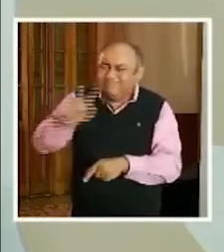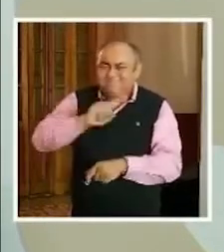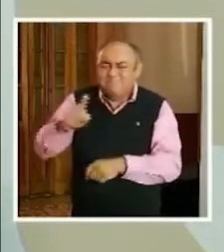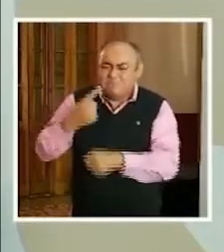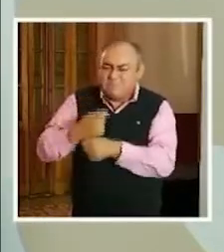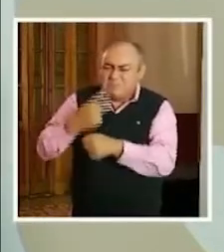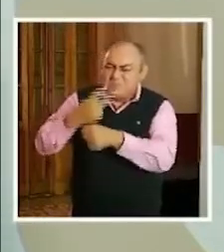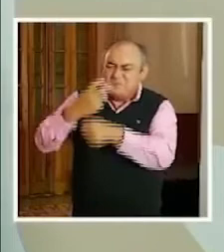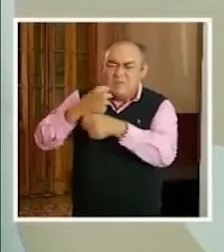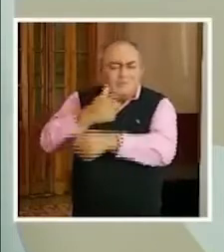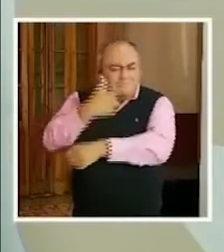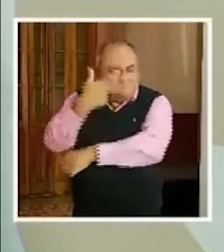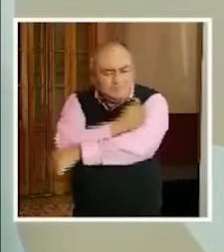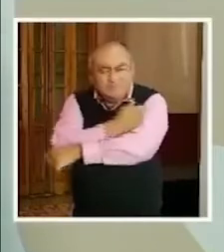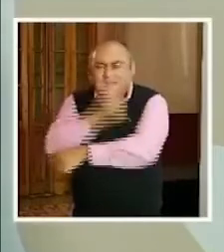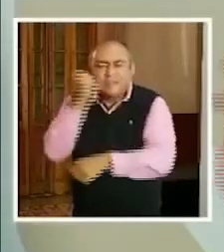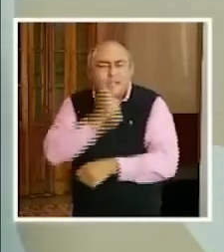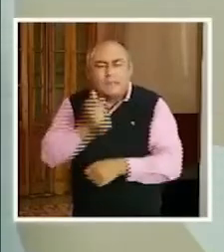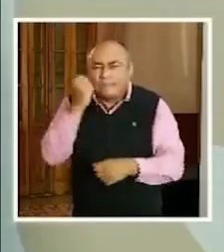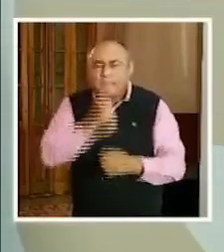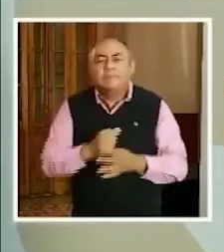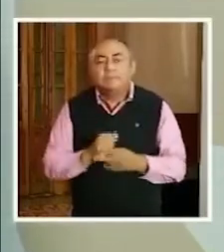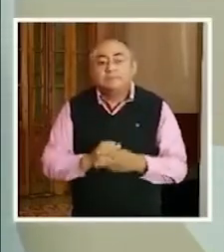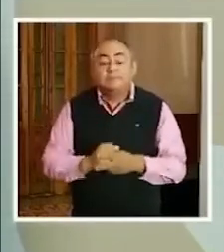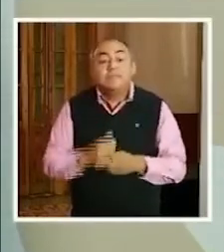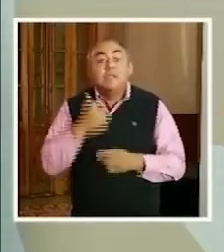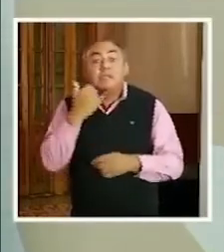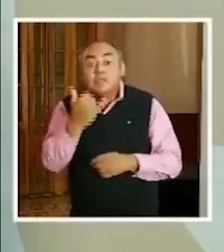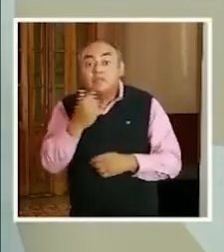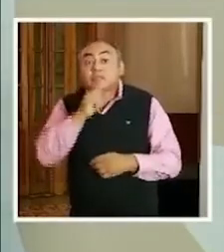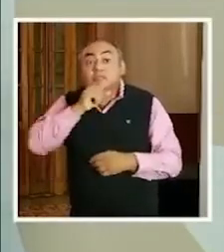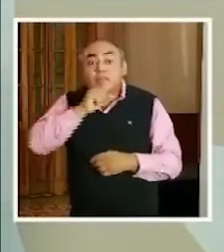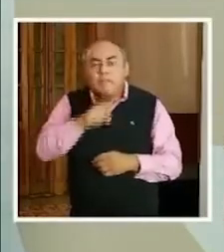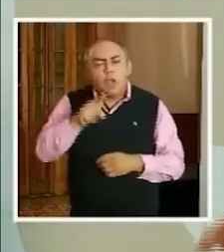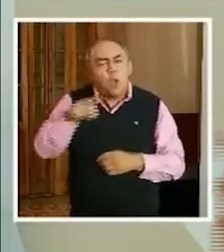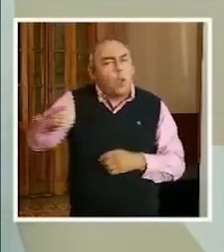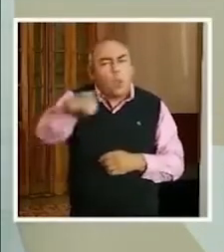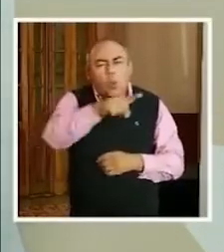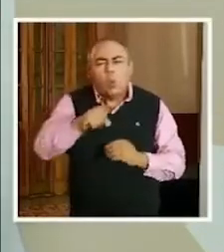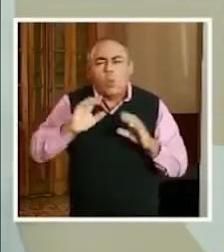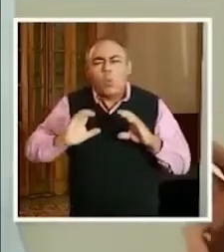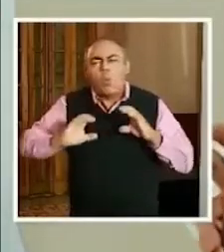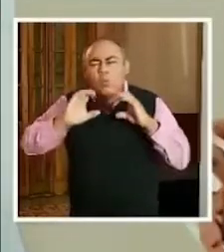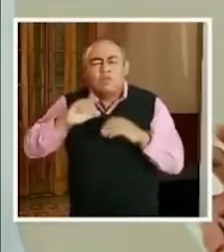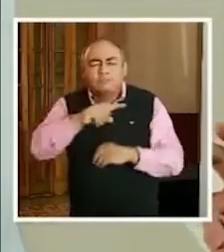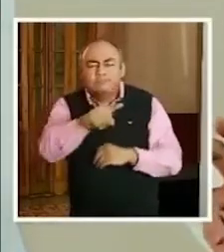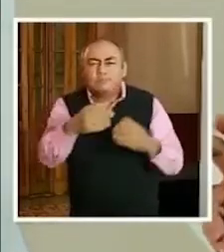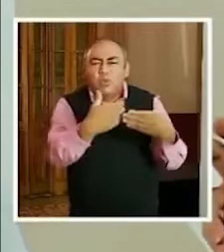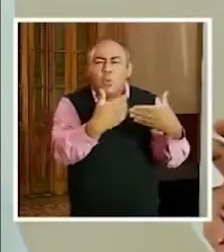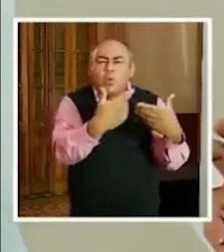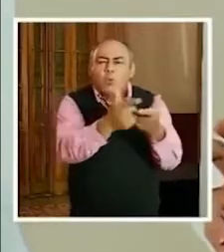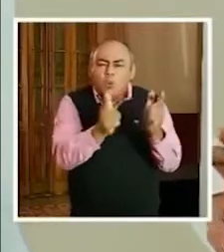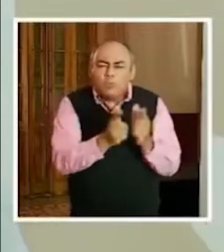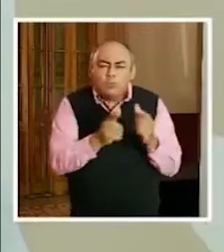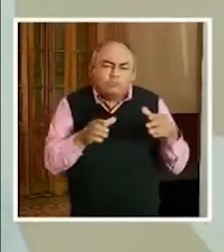vacunarse. Y cuídenme mucho grupos vulnerables